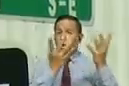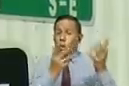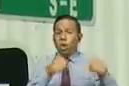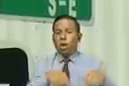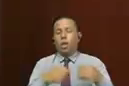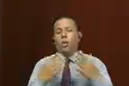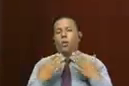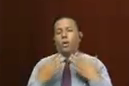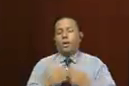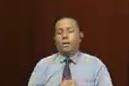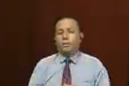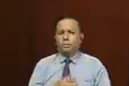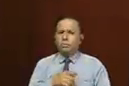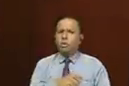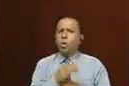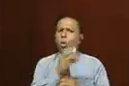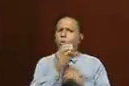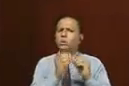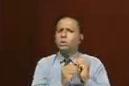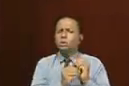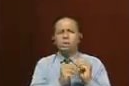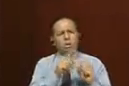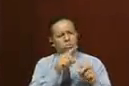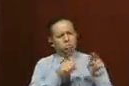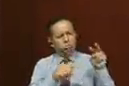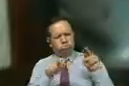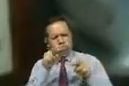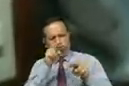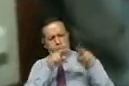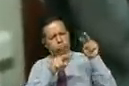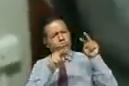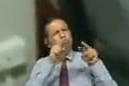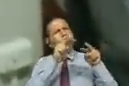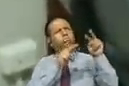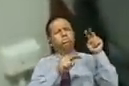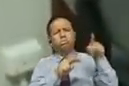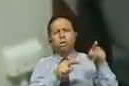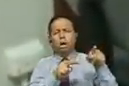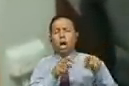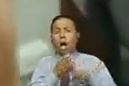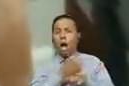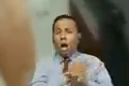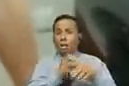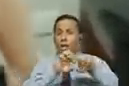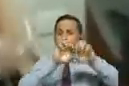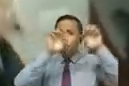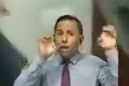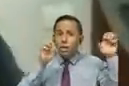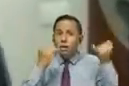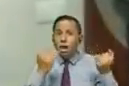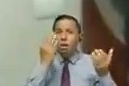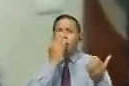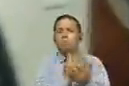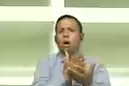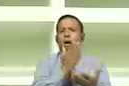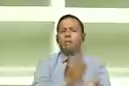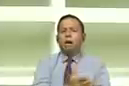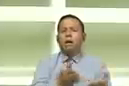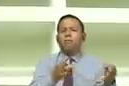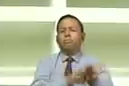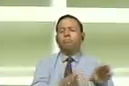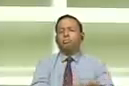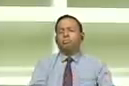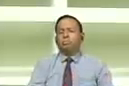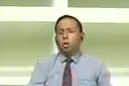porteña, donde en algunas oficinas ya no funcionaban las compañías financieras que buscaban. Ahí ahorita pertenece a un abogado. Y en